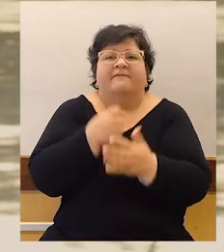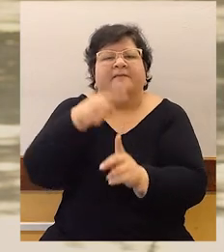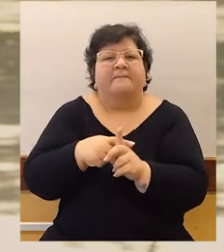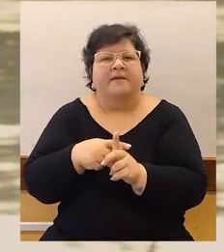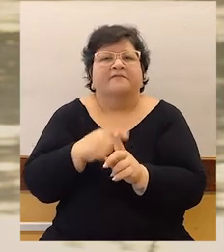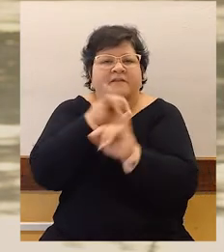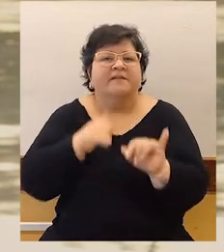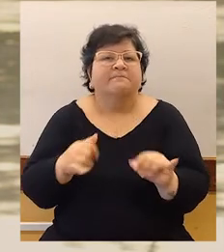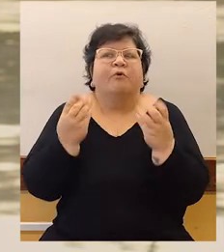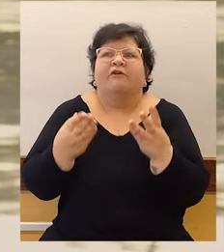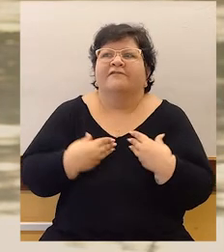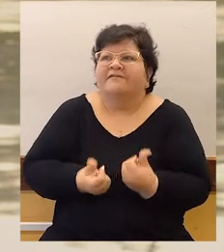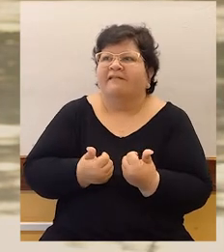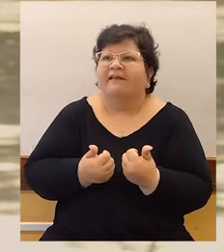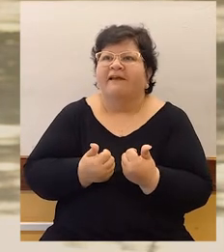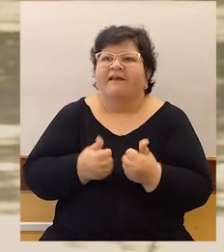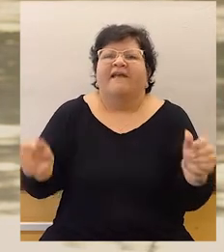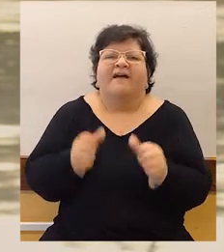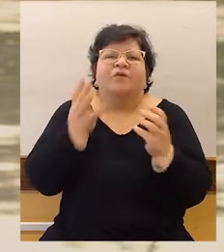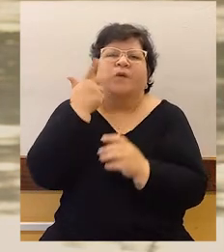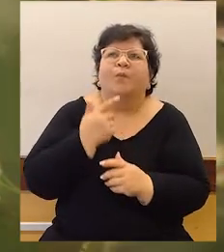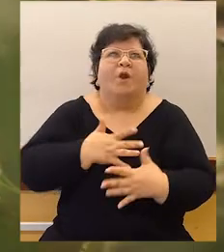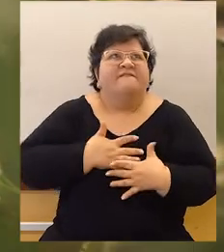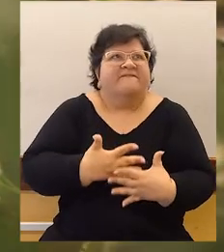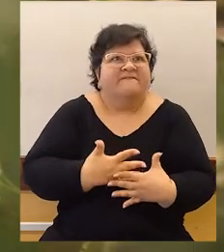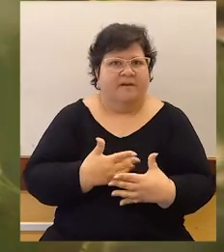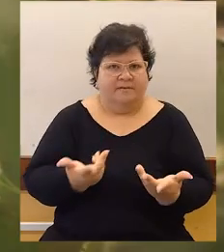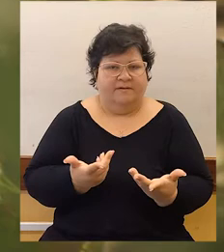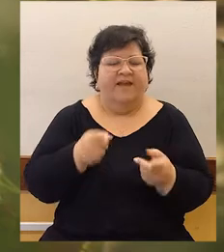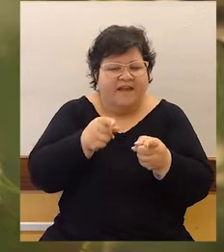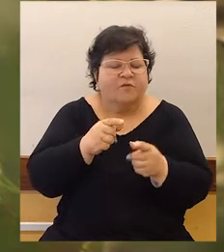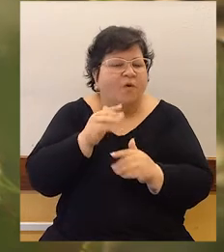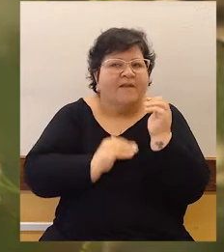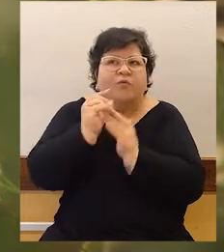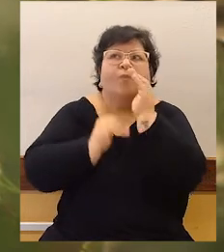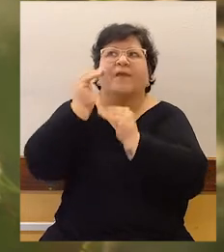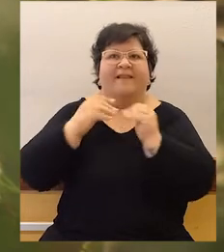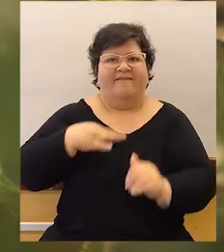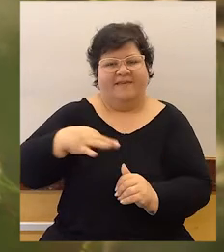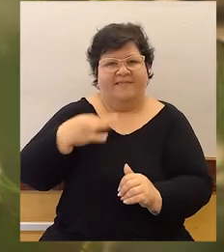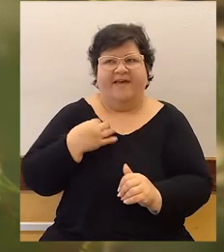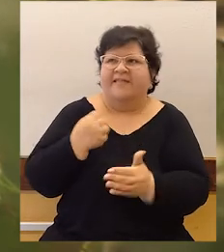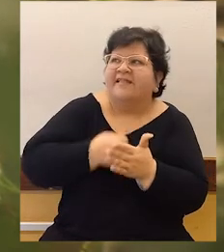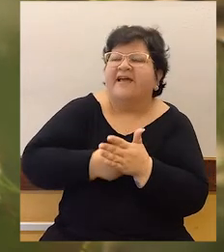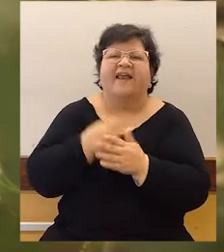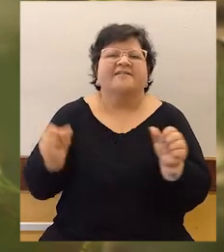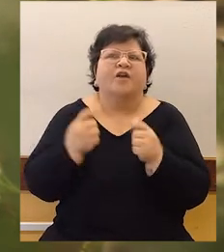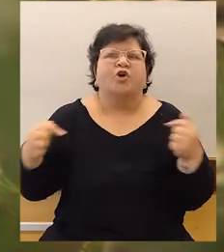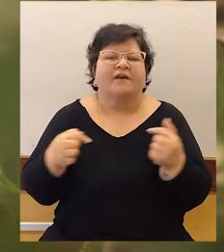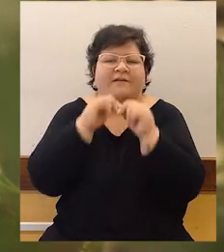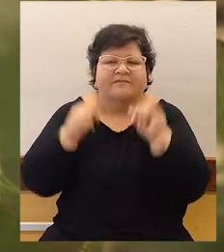feliz porque hace lo que le gusta y lo que le apasiona. Eso es lo que hay que conseguir a la vida, ¿no? De tratar de hacer las cosas que a uno le hace